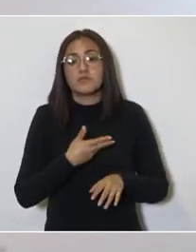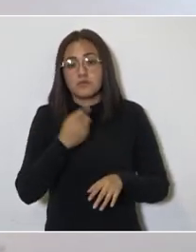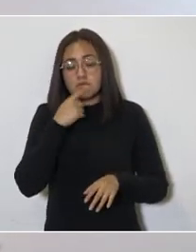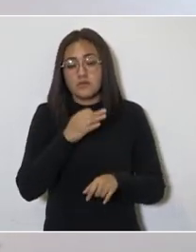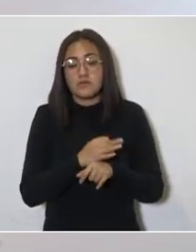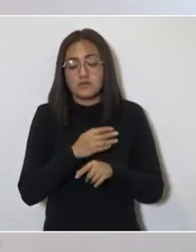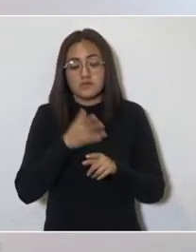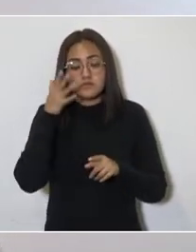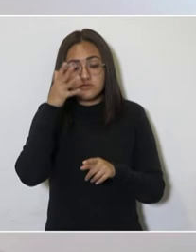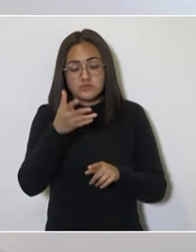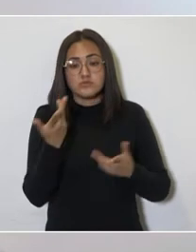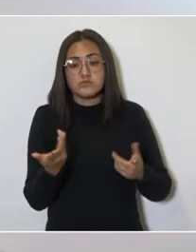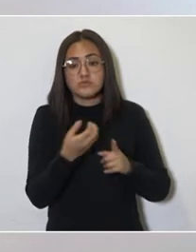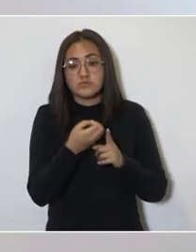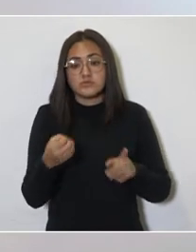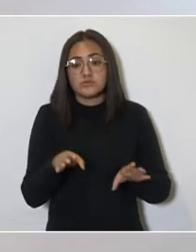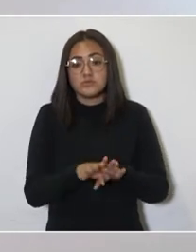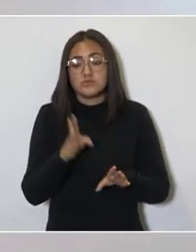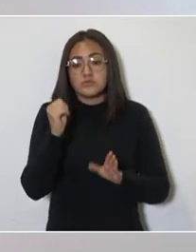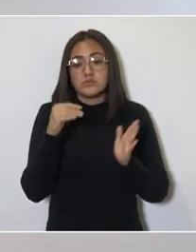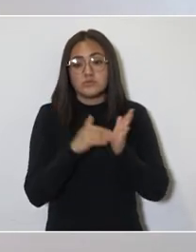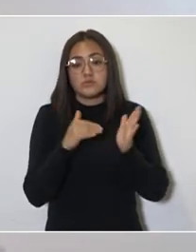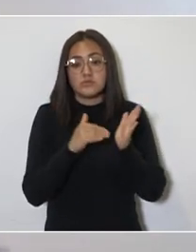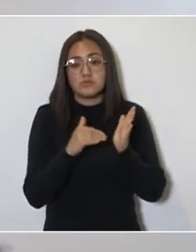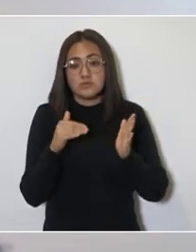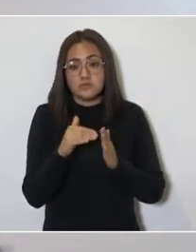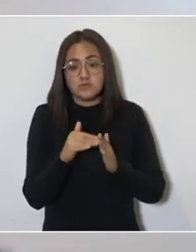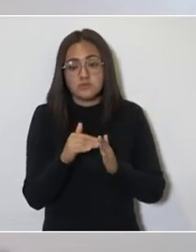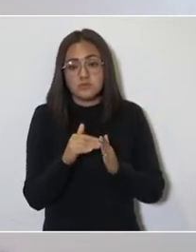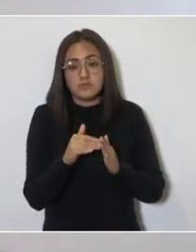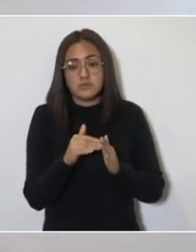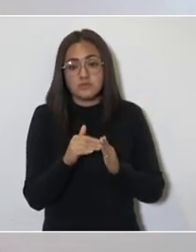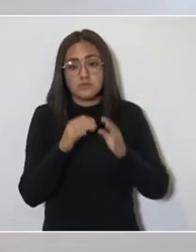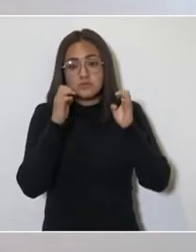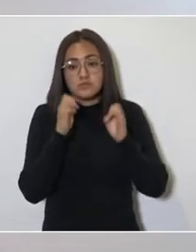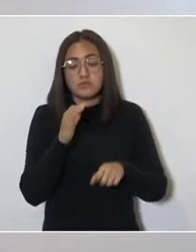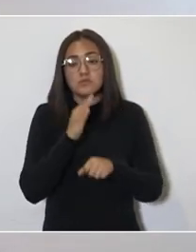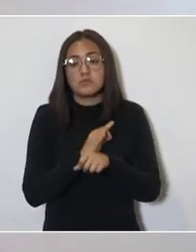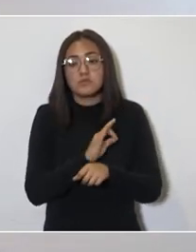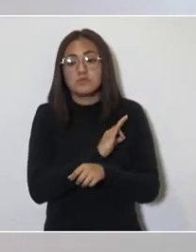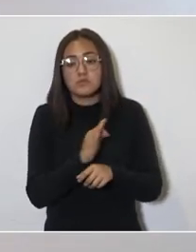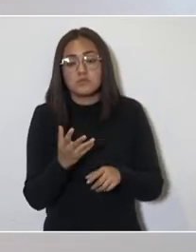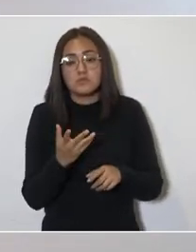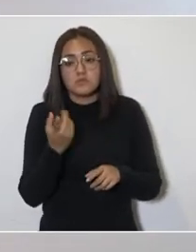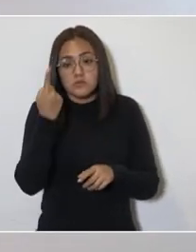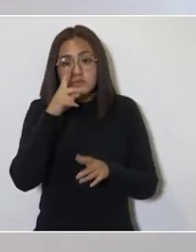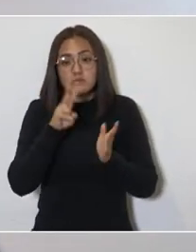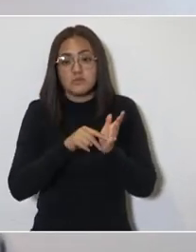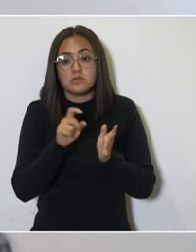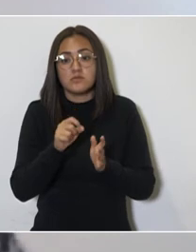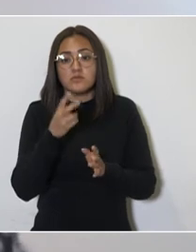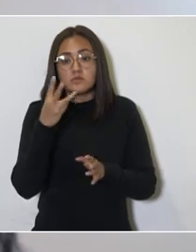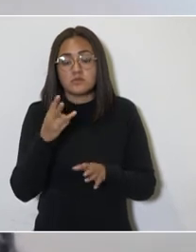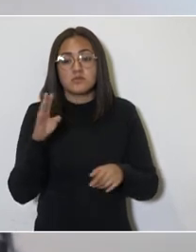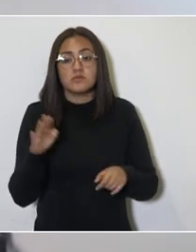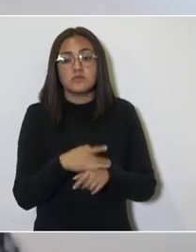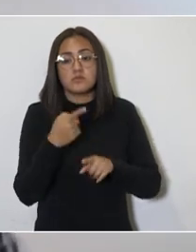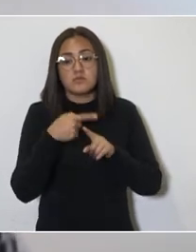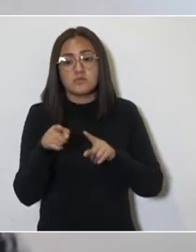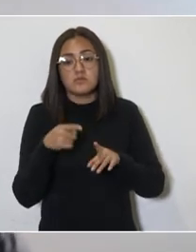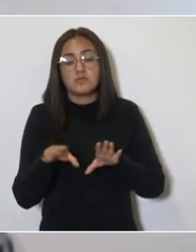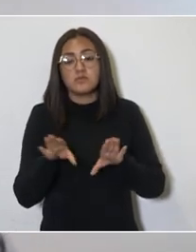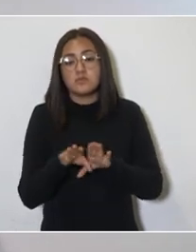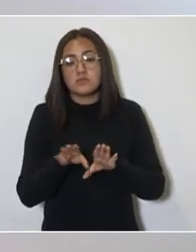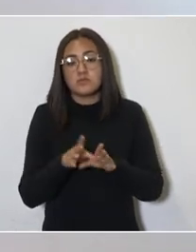una proyección del orden de 9.000 millones de pesos que estamos estimando recaudar para el 2023 por los diversos